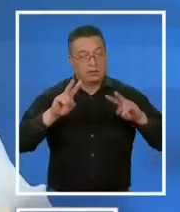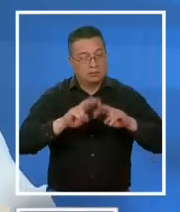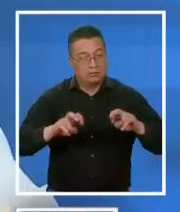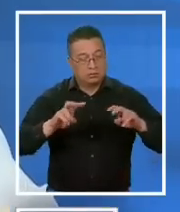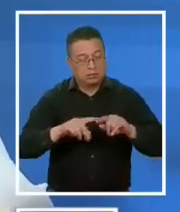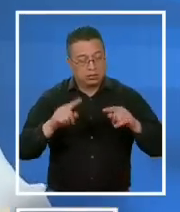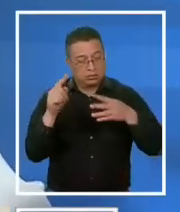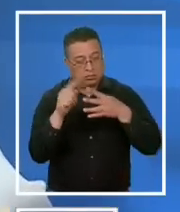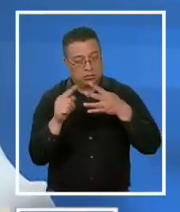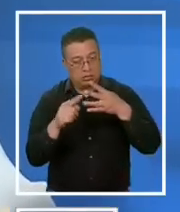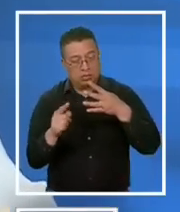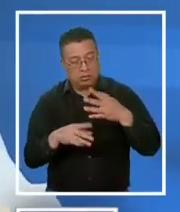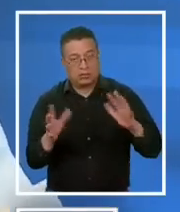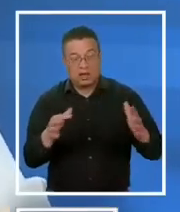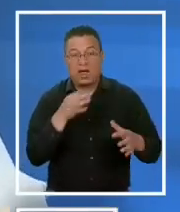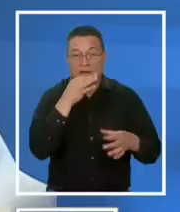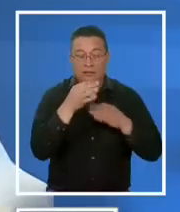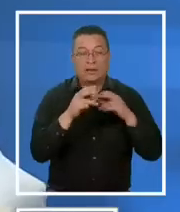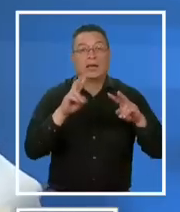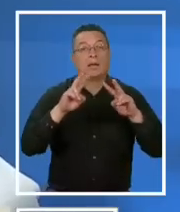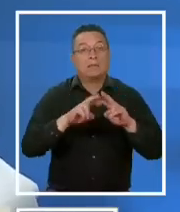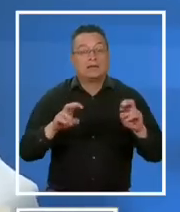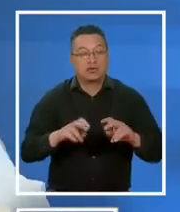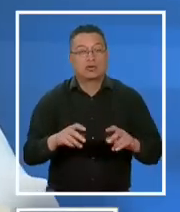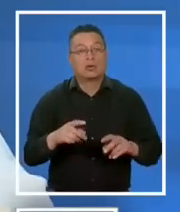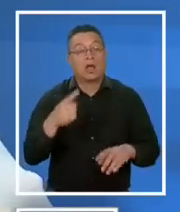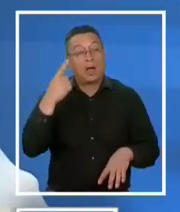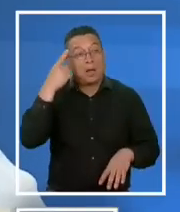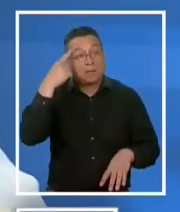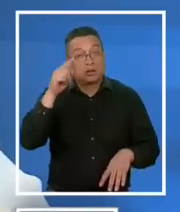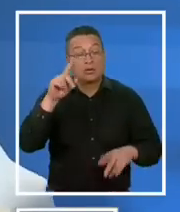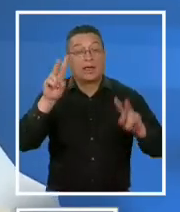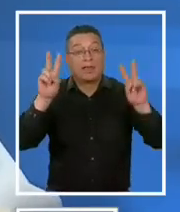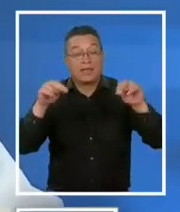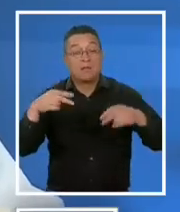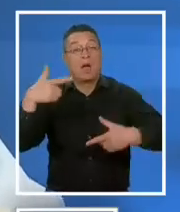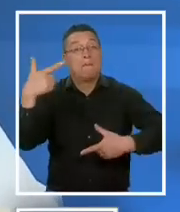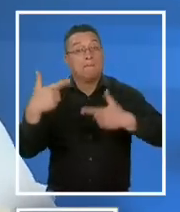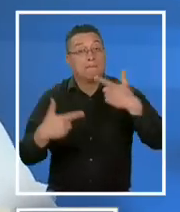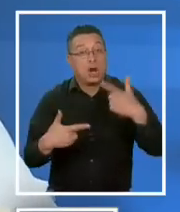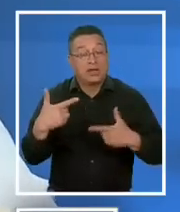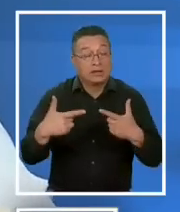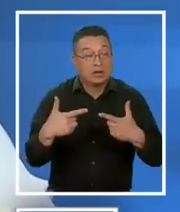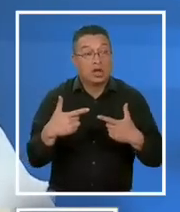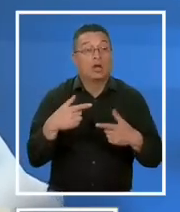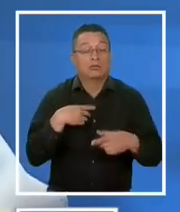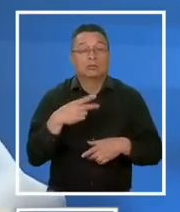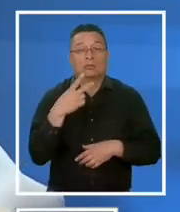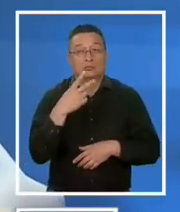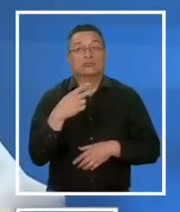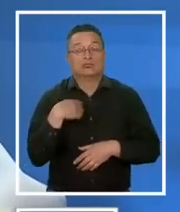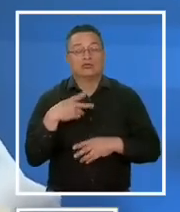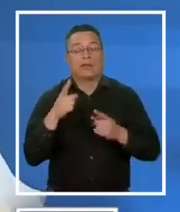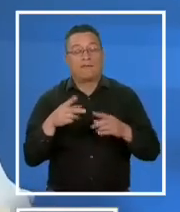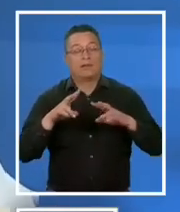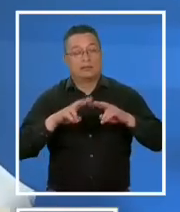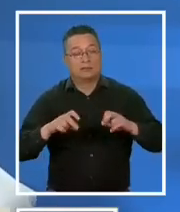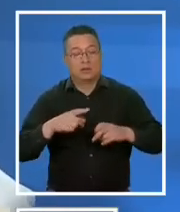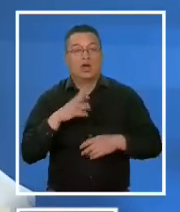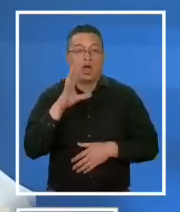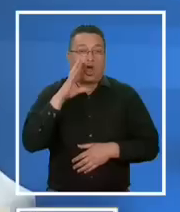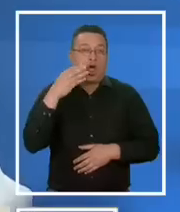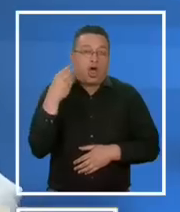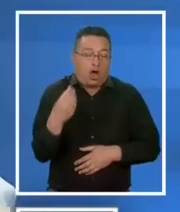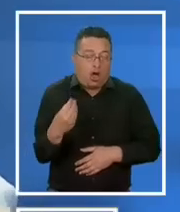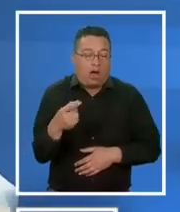de las aseveraciones que he dicho daba una investigación pero en la lista política que es la que nos da mil impresiones nos toca analizar Yo creo que es